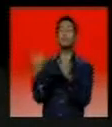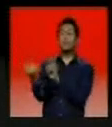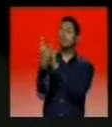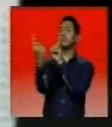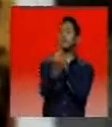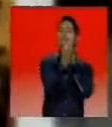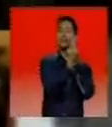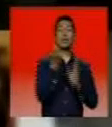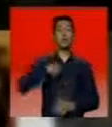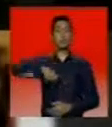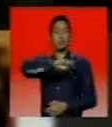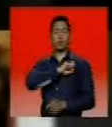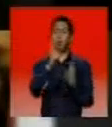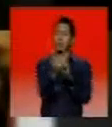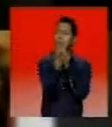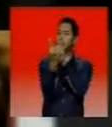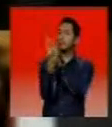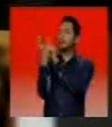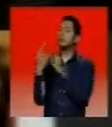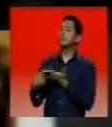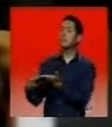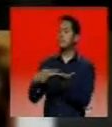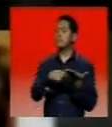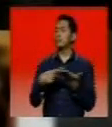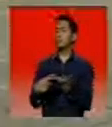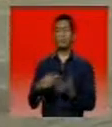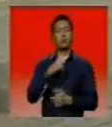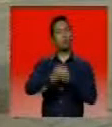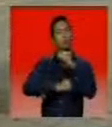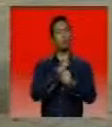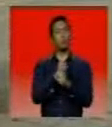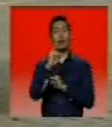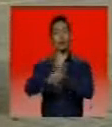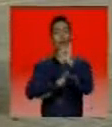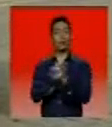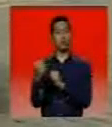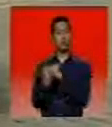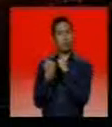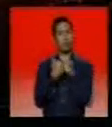y pidió la colaboración internacional. María Gabriela Castro, Gama Noticias.